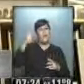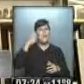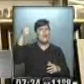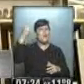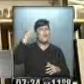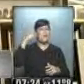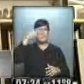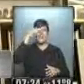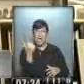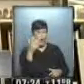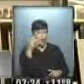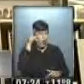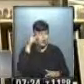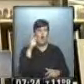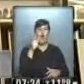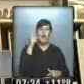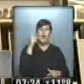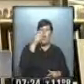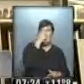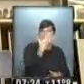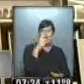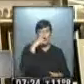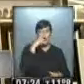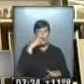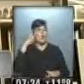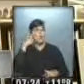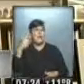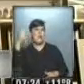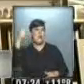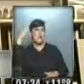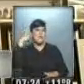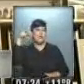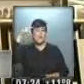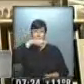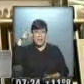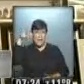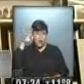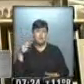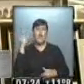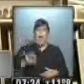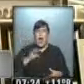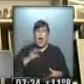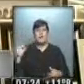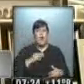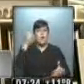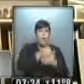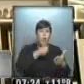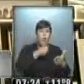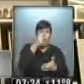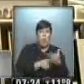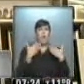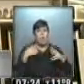junio, creo, de 1978. Y bueno, y después de tantos años de lucha, digamos, poder